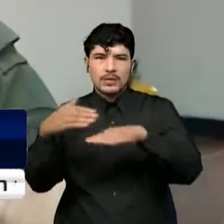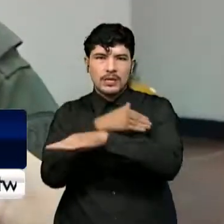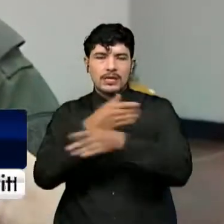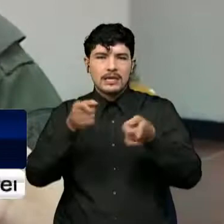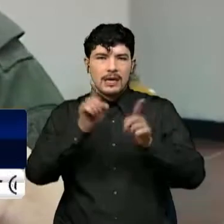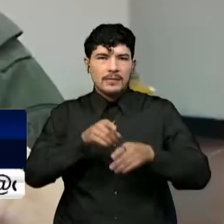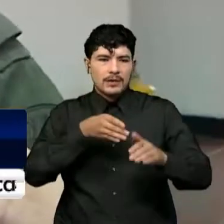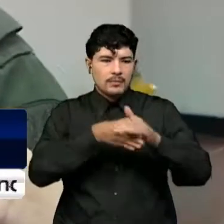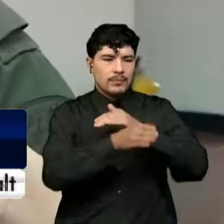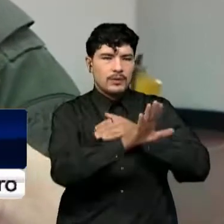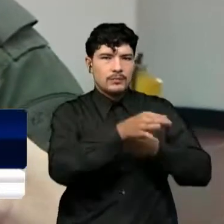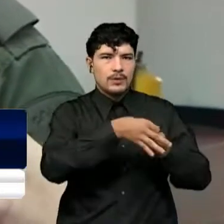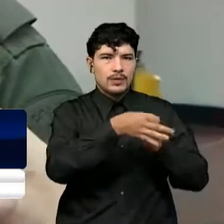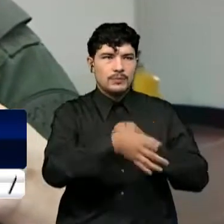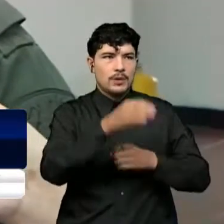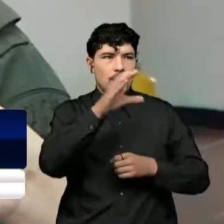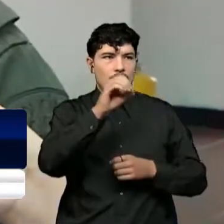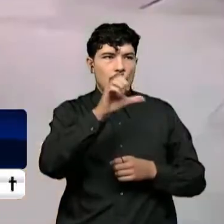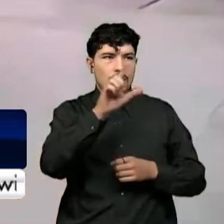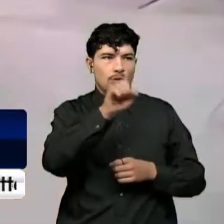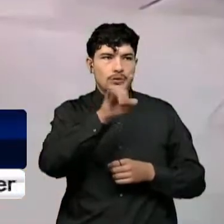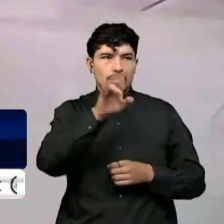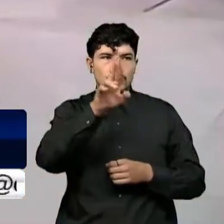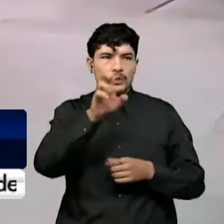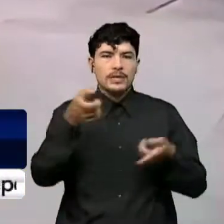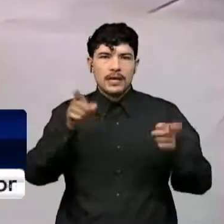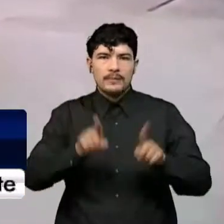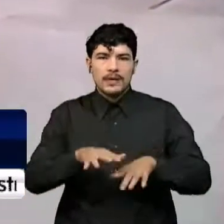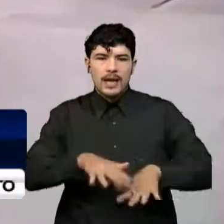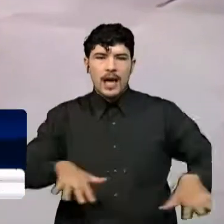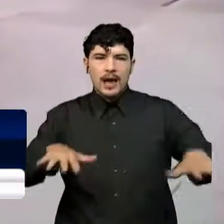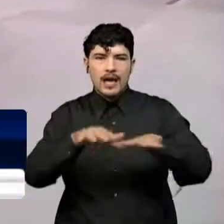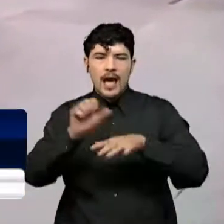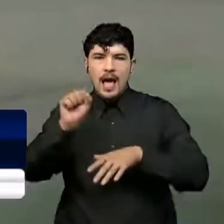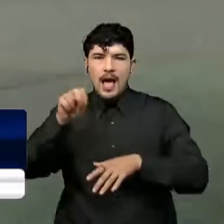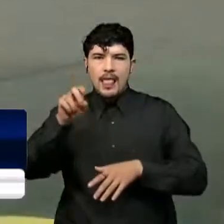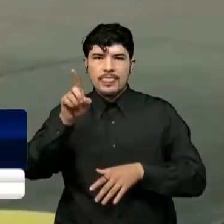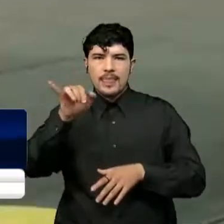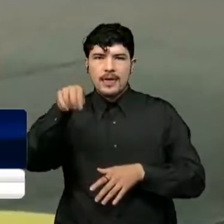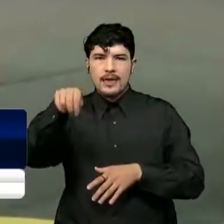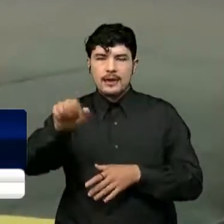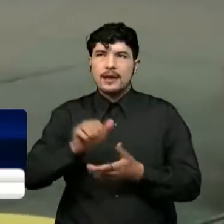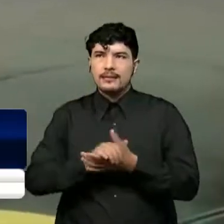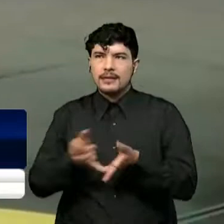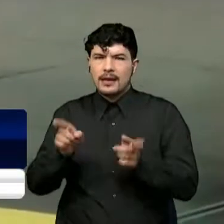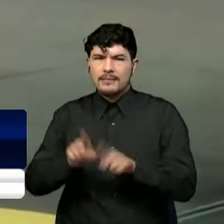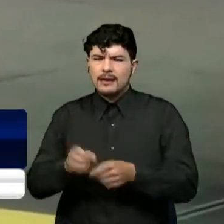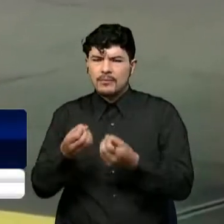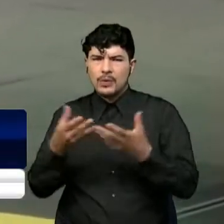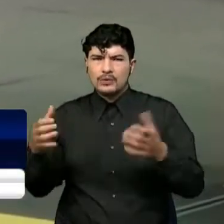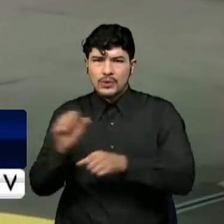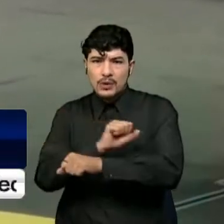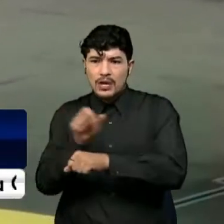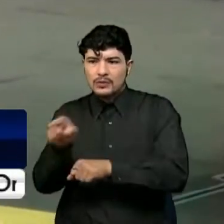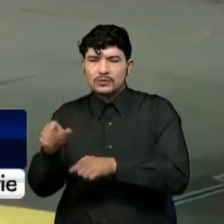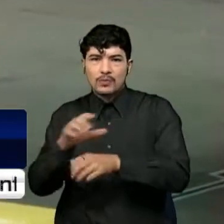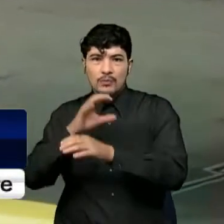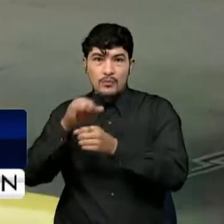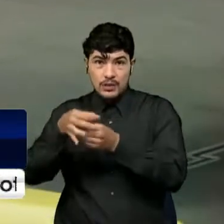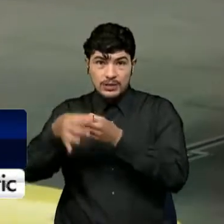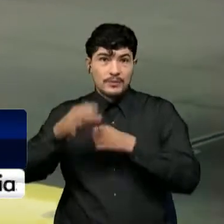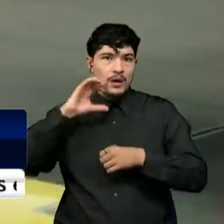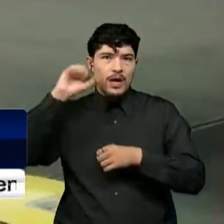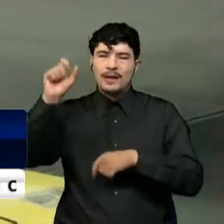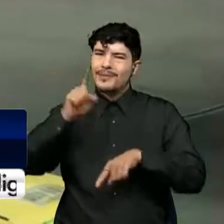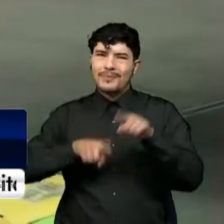municipio de colsur y en el sector de la ondina cerca de 150 vehículos que prestan el servicio de transporte intermunicipal en ocaña no han podido ser